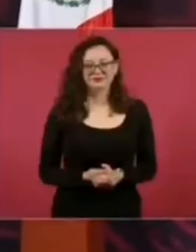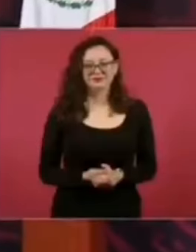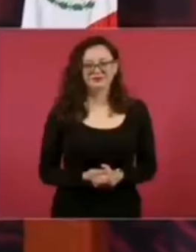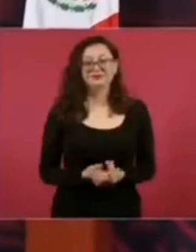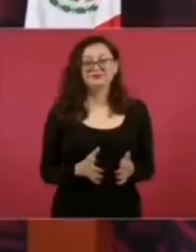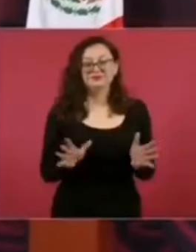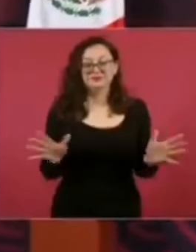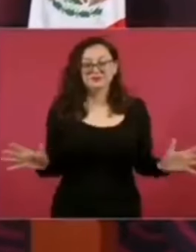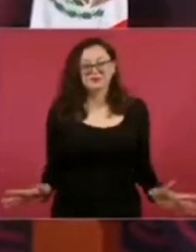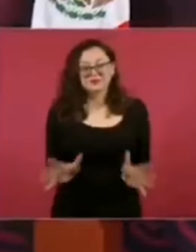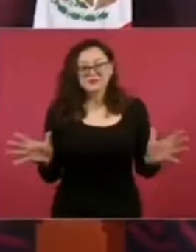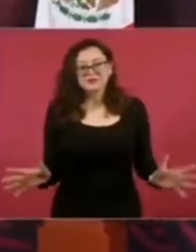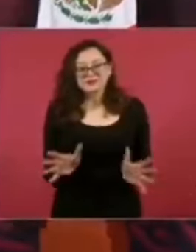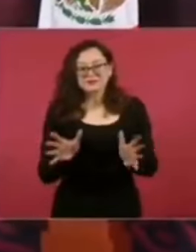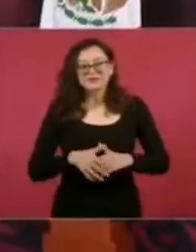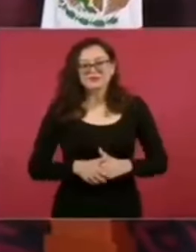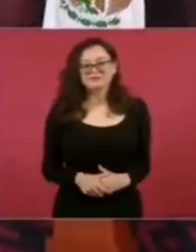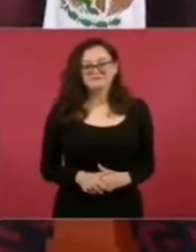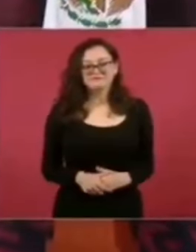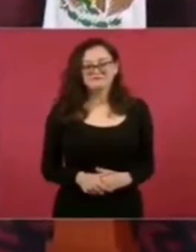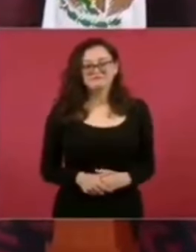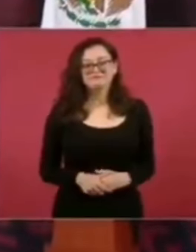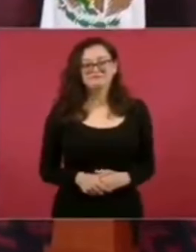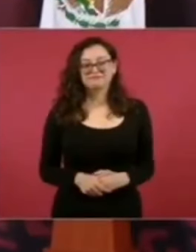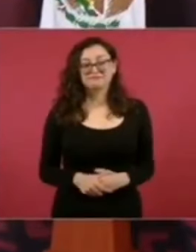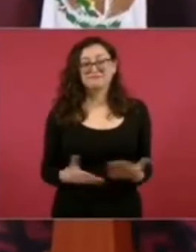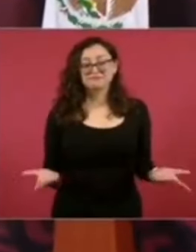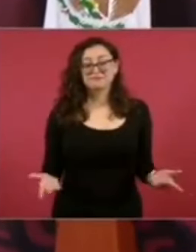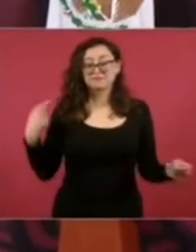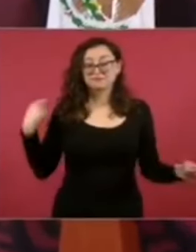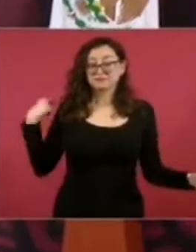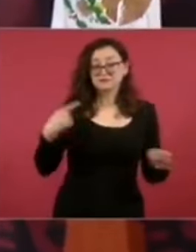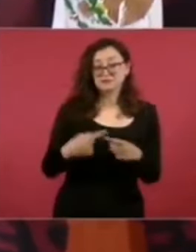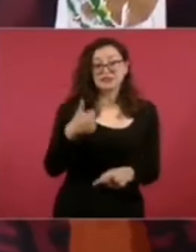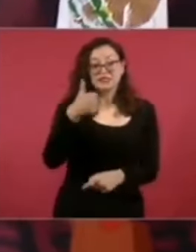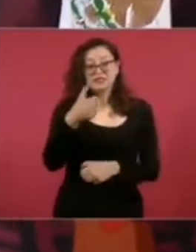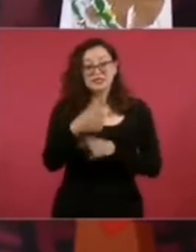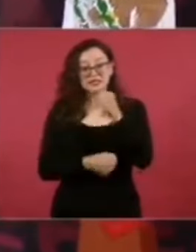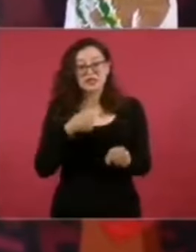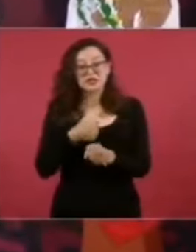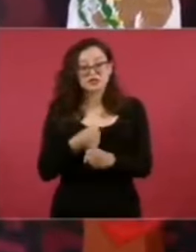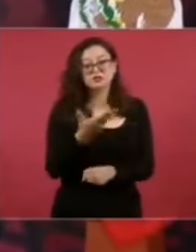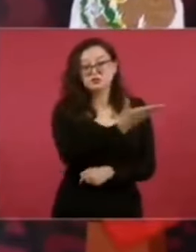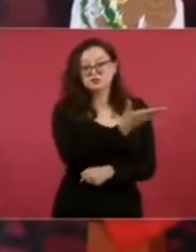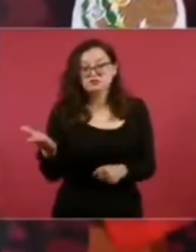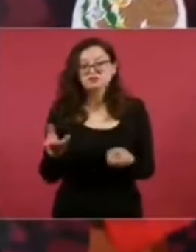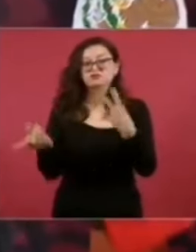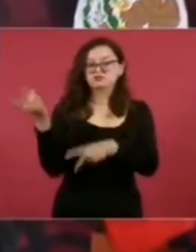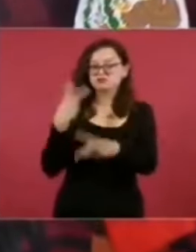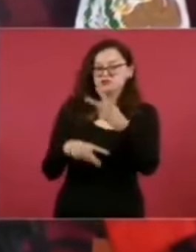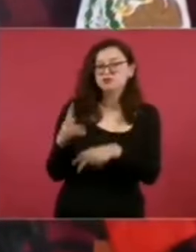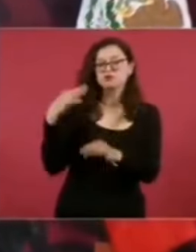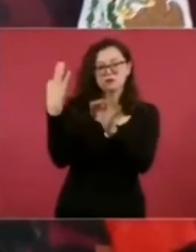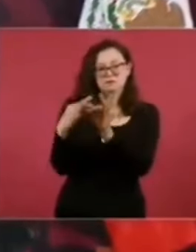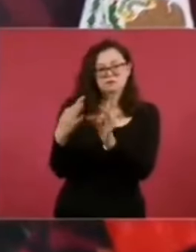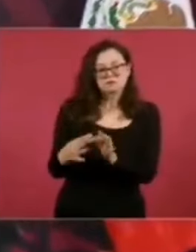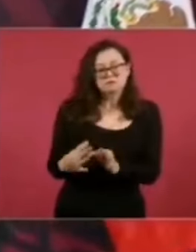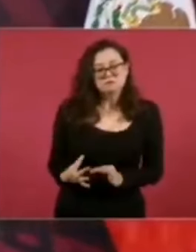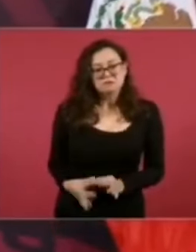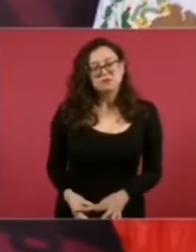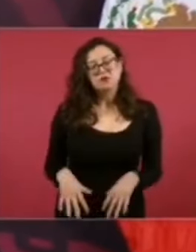El presidente mexicano Andrés Manuel López Obrador dio inicio al fin de un ciclo presentándose en su última conferencia mañanera, la cual fue dedicada a